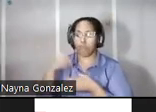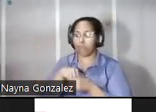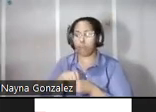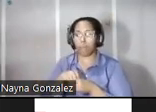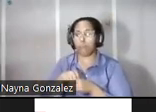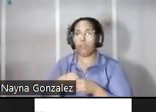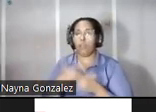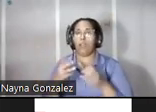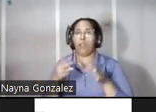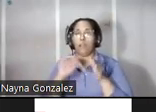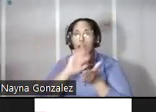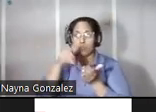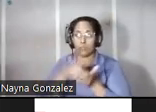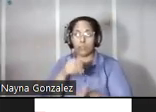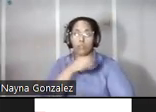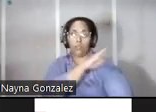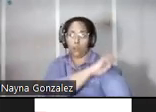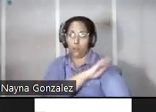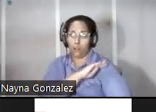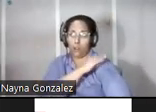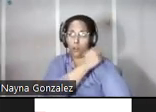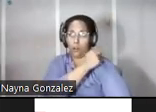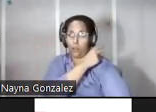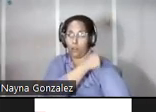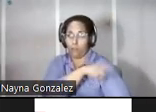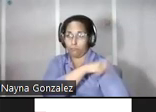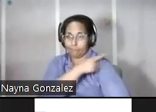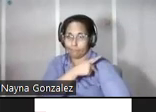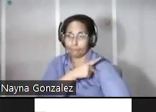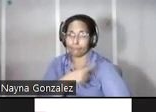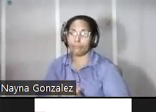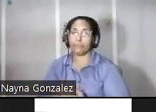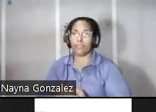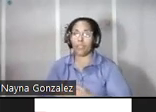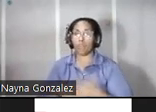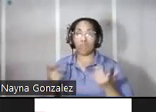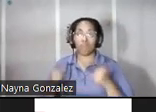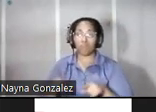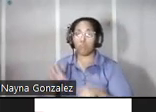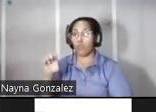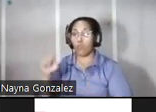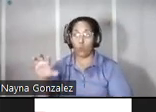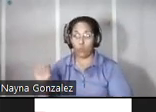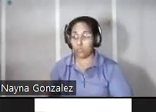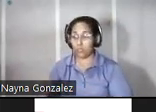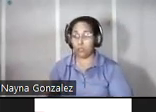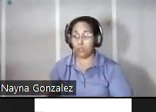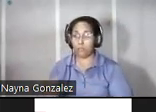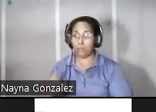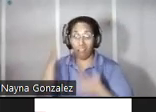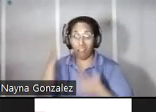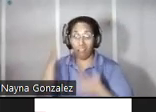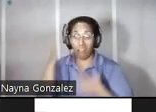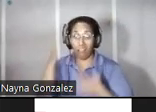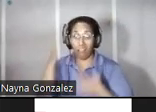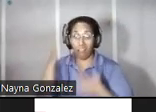se atendían a los enfermos que podían recuperarse. ¿Qué ocurría con Eloísa? ¿No estaba también enferma por el